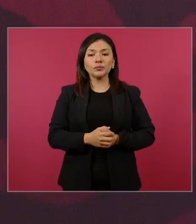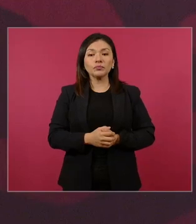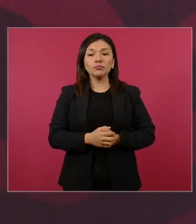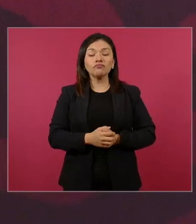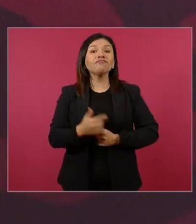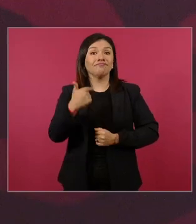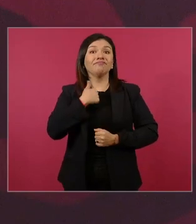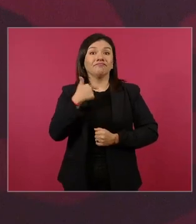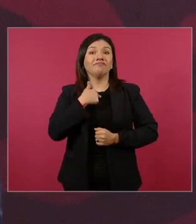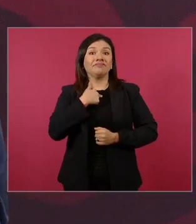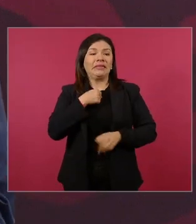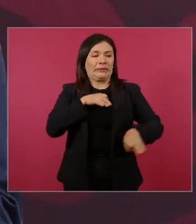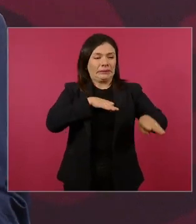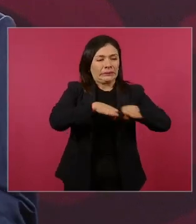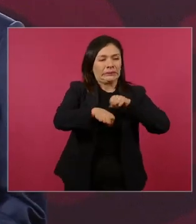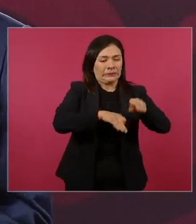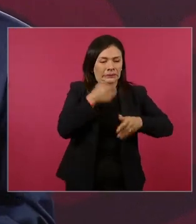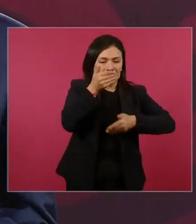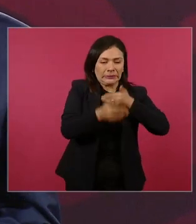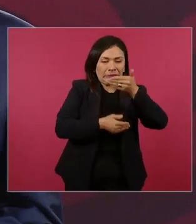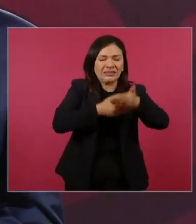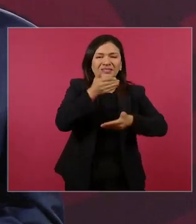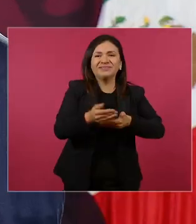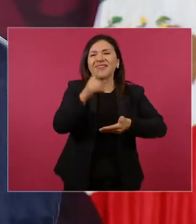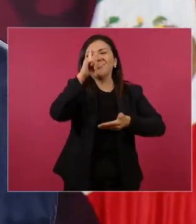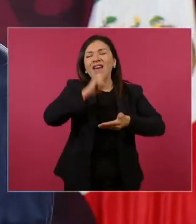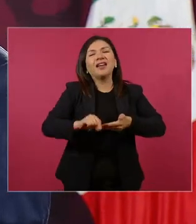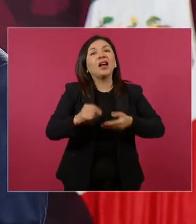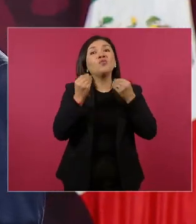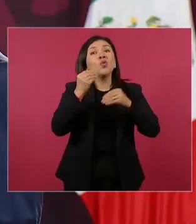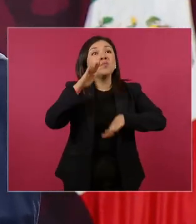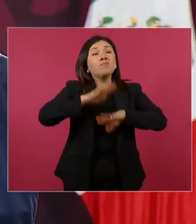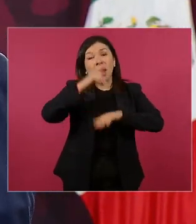logramos avanzar mucho en la construcción de viviendas